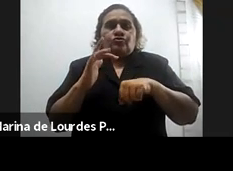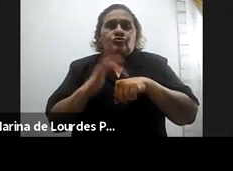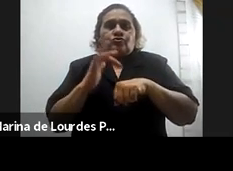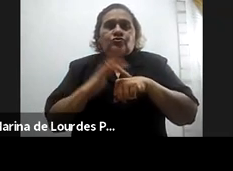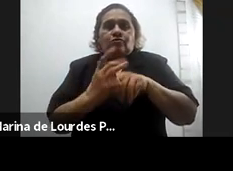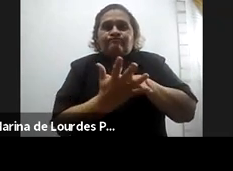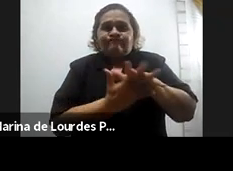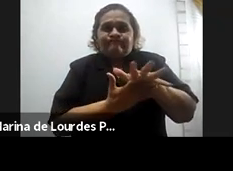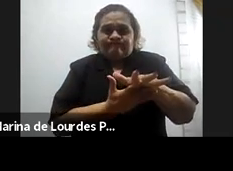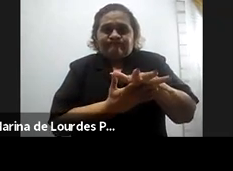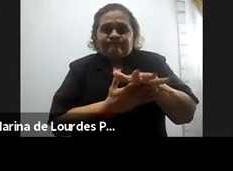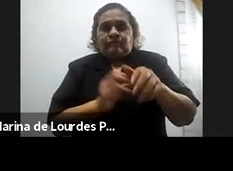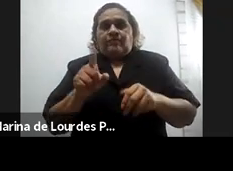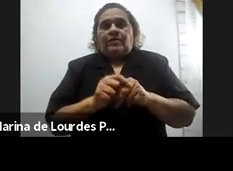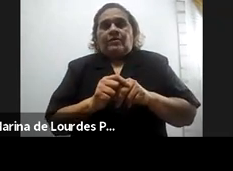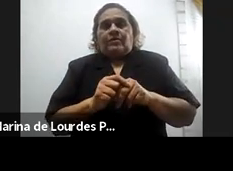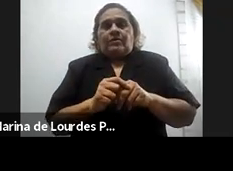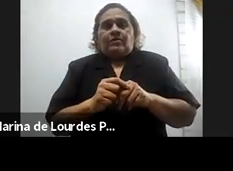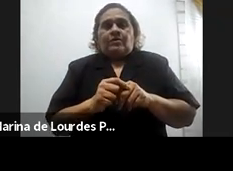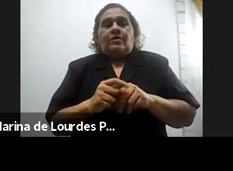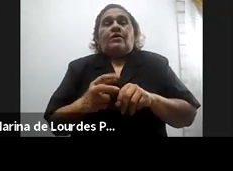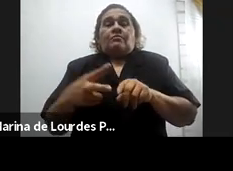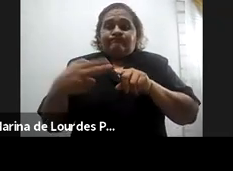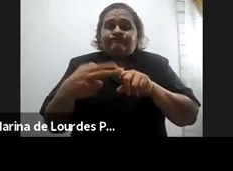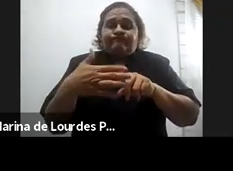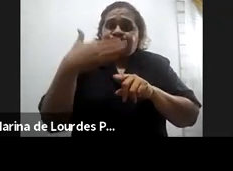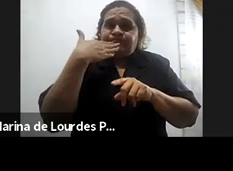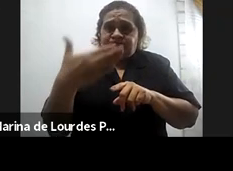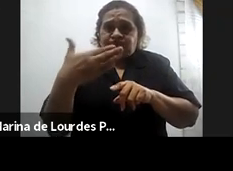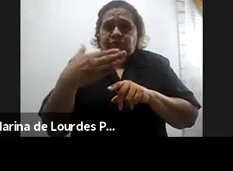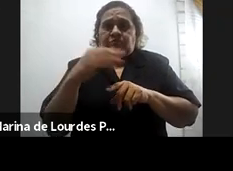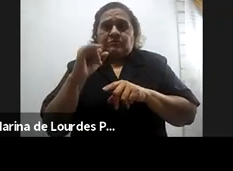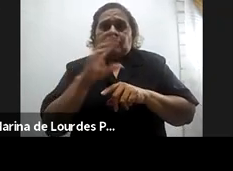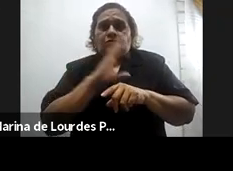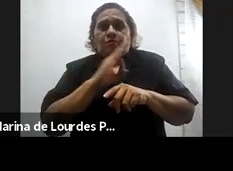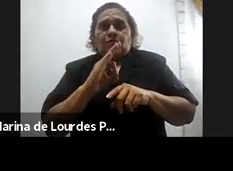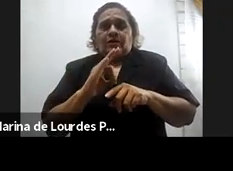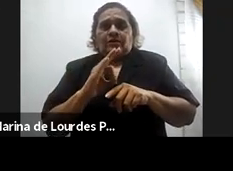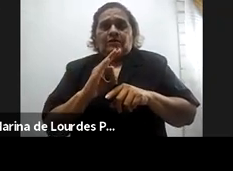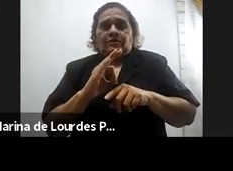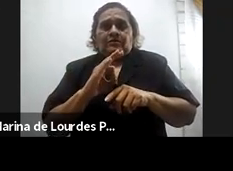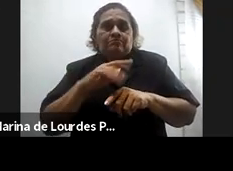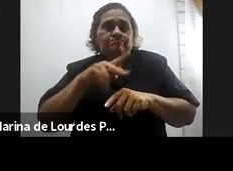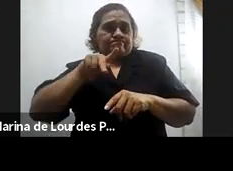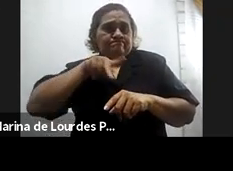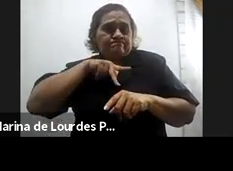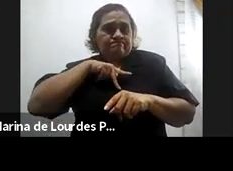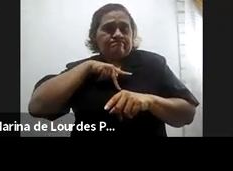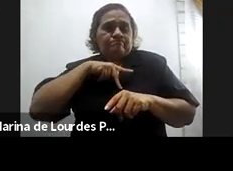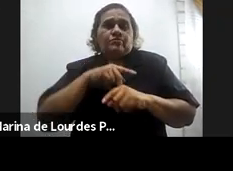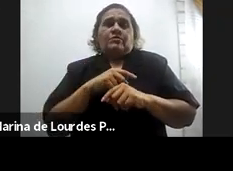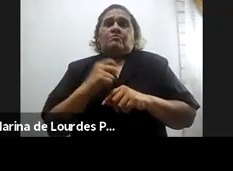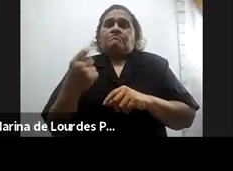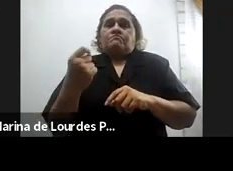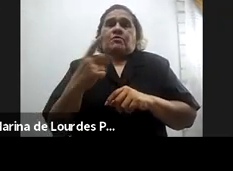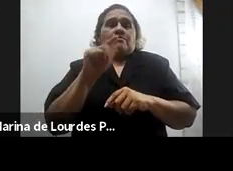uñas. El corte adecuado es importante. Si uno puede hacerlo uno mismo, mejor, pero si no, pues tendrá